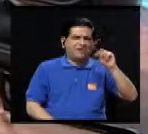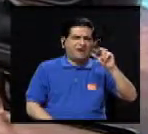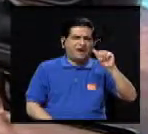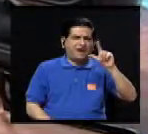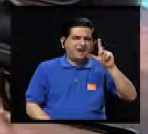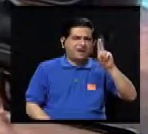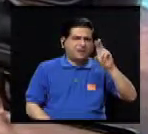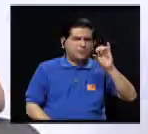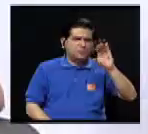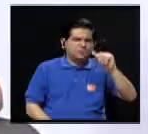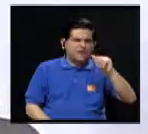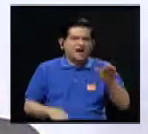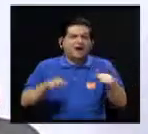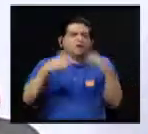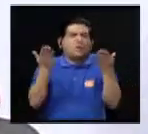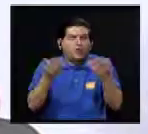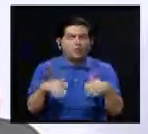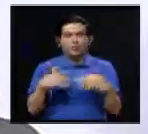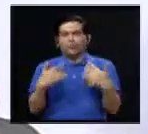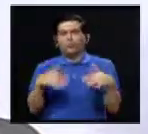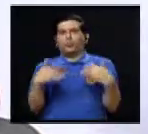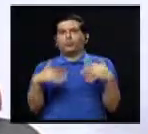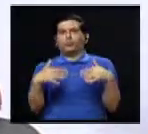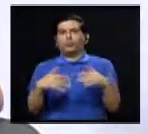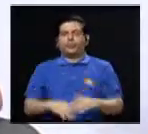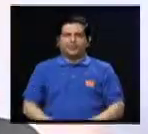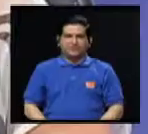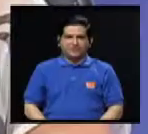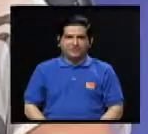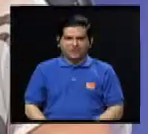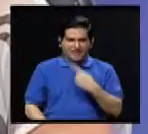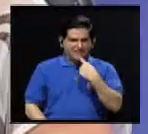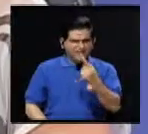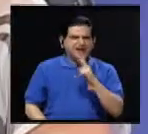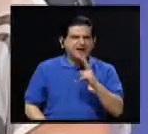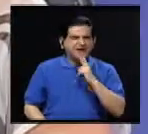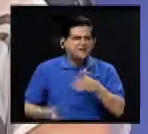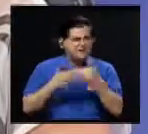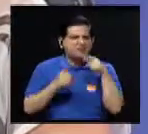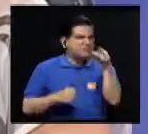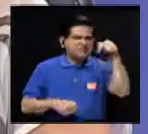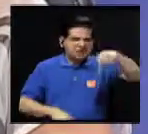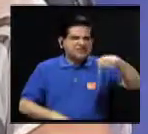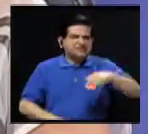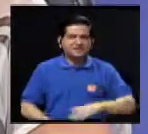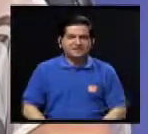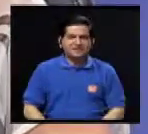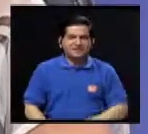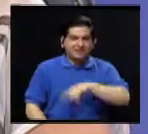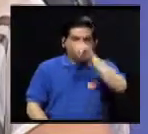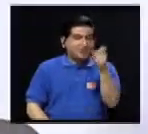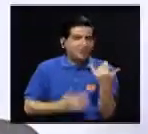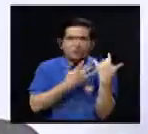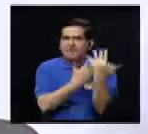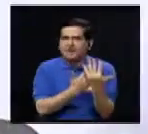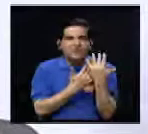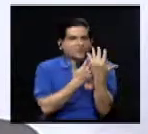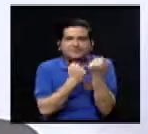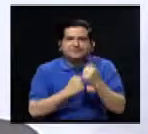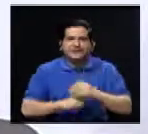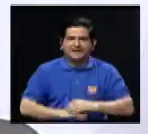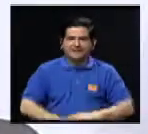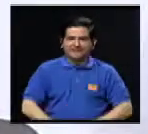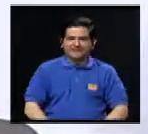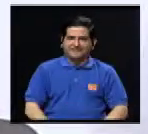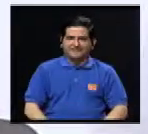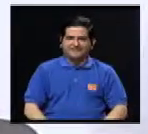compañera? Ay, bueno, ya llevamos... Dígame la verdad, aunque esté Ana Lucía en la página. Pregunta inesperada. Exacto.